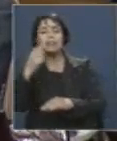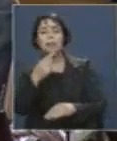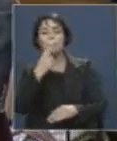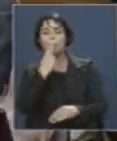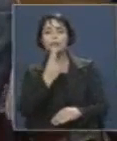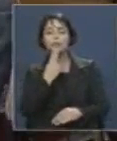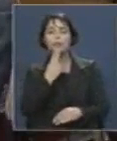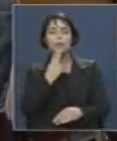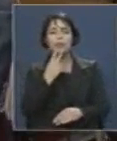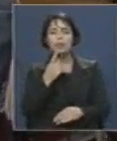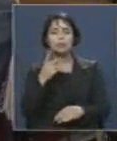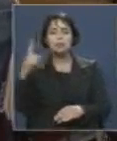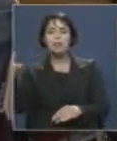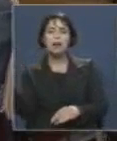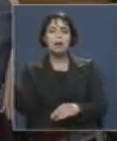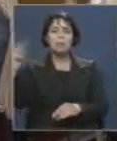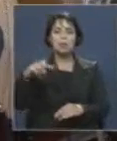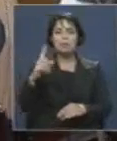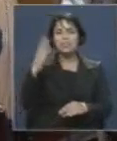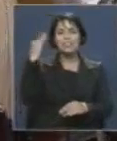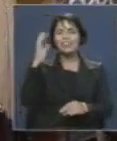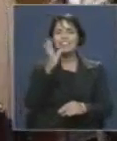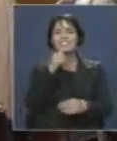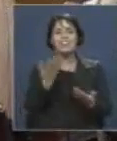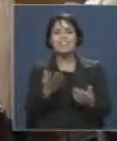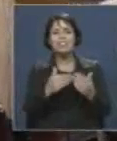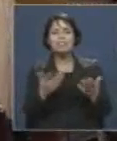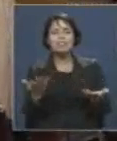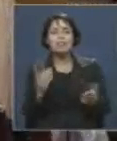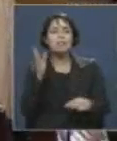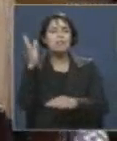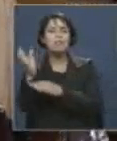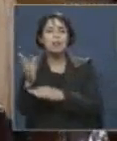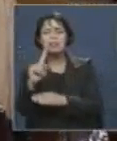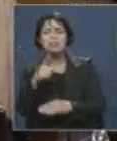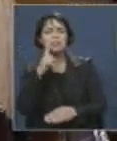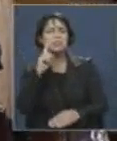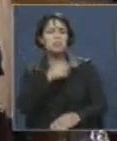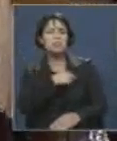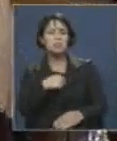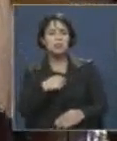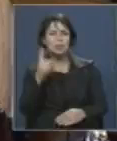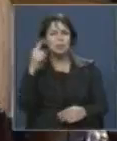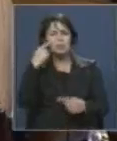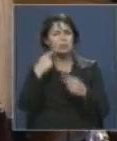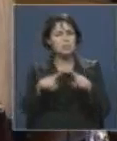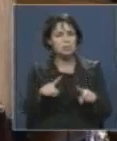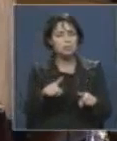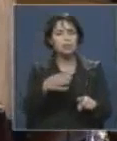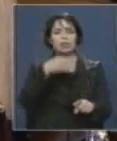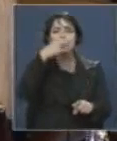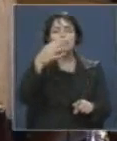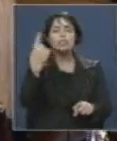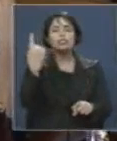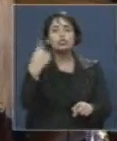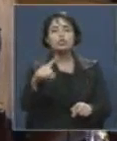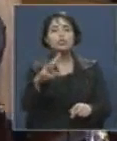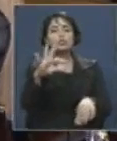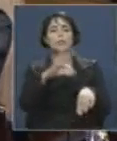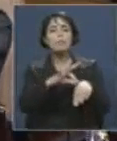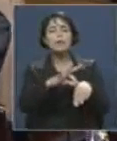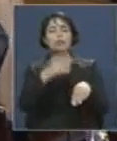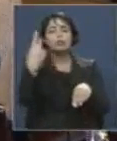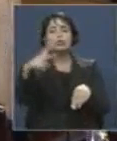listo. Nadie supo. Nadie de nosotros sabe quién fue. No tenemos nombre, lo desconocemos. Eso lo dicen sus médicos,